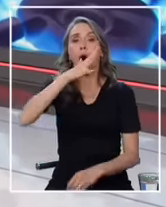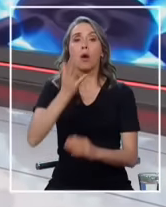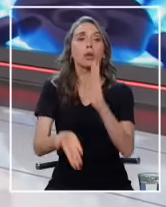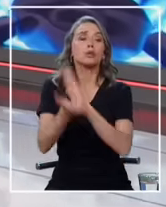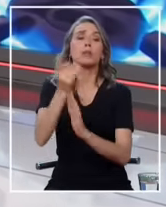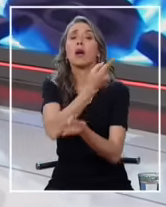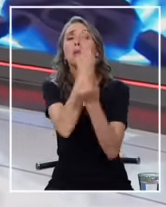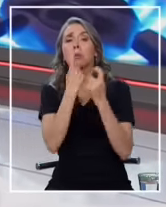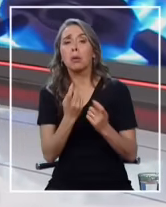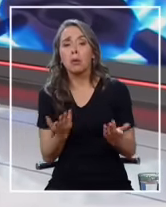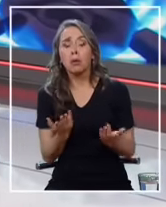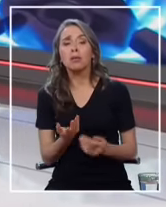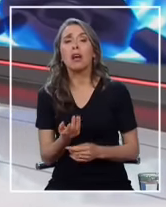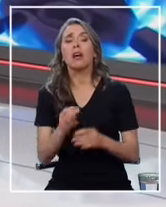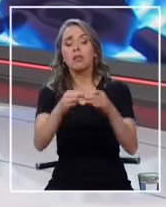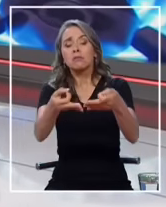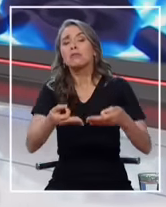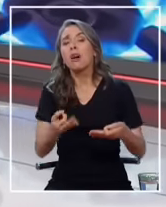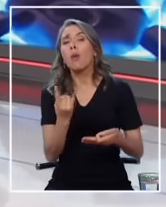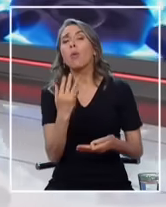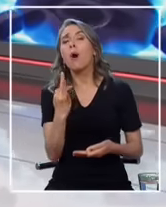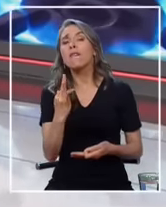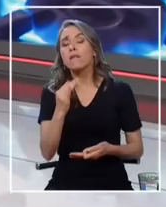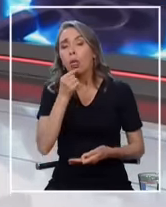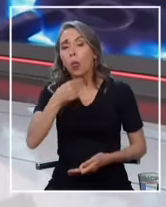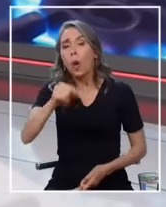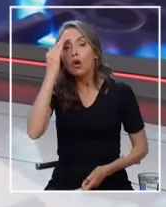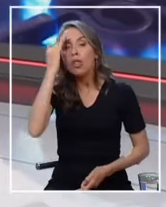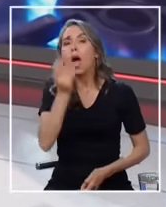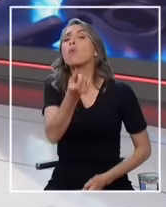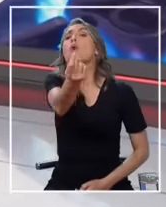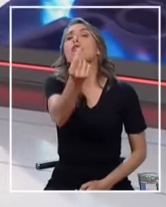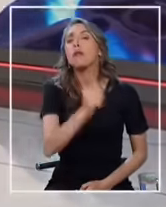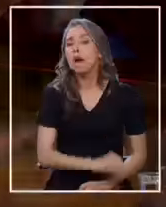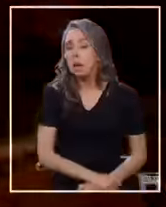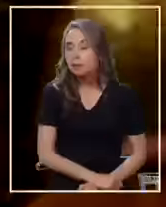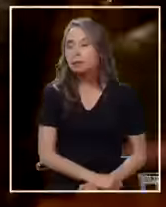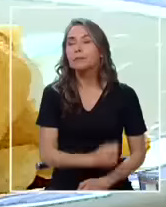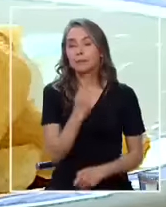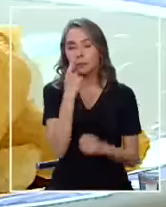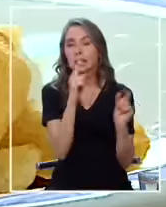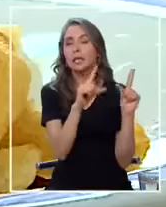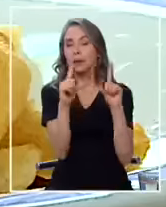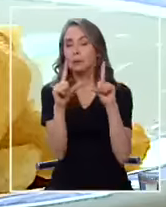que uno se hace siempre, ¿a cuánto va a llegar el UF en los próximos días? Preste atención.